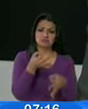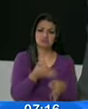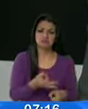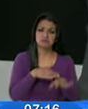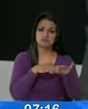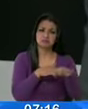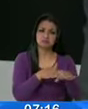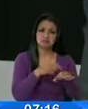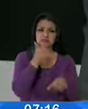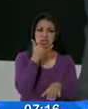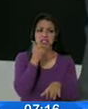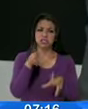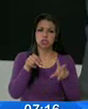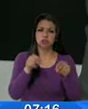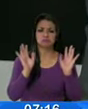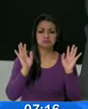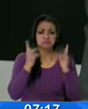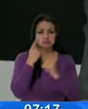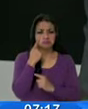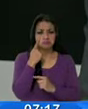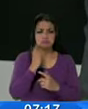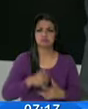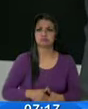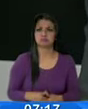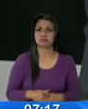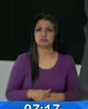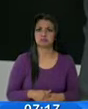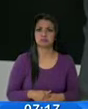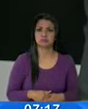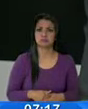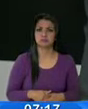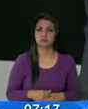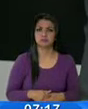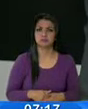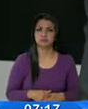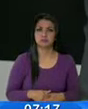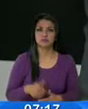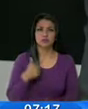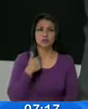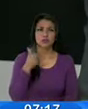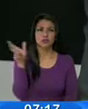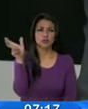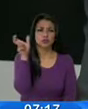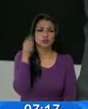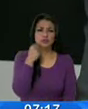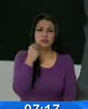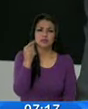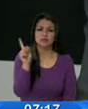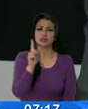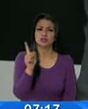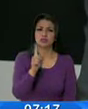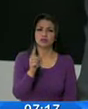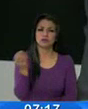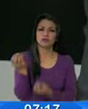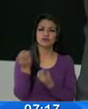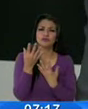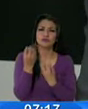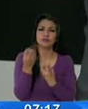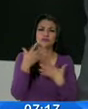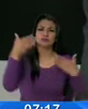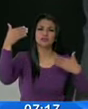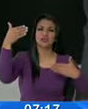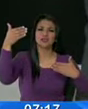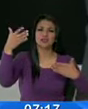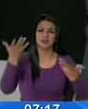de un delito. Me parece que de lo que pude escuchar se trataba más bien de apreciaciones de naturaleza política,